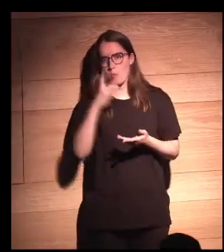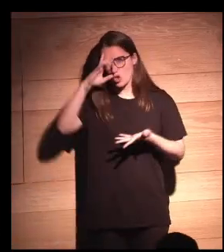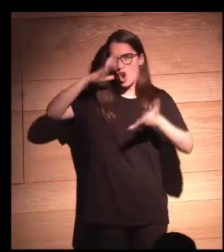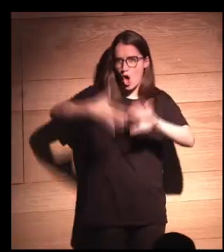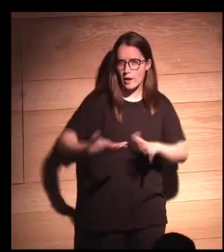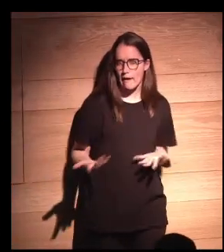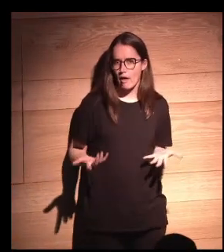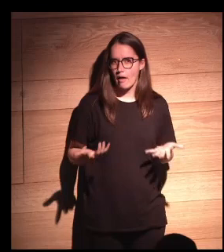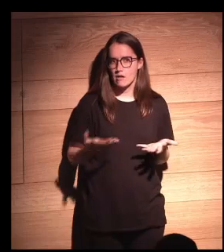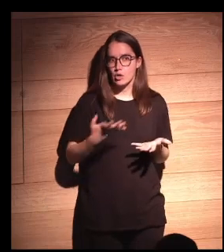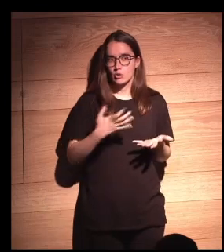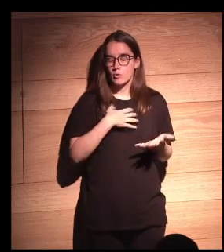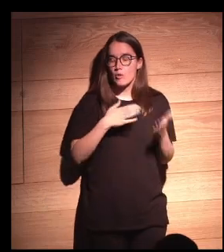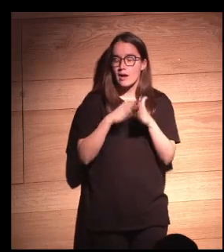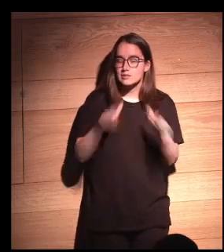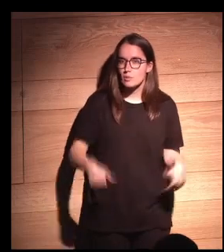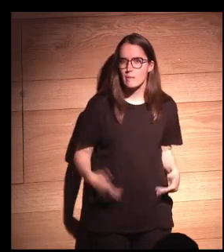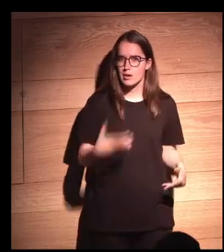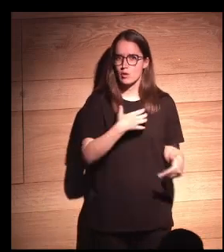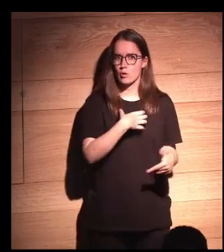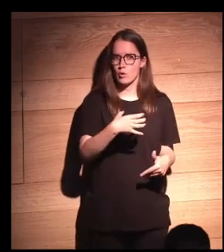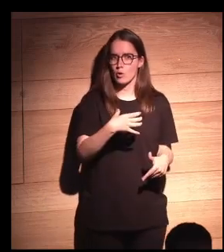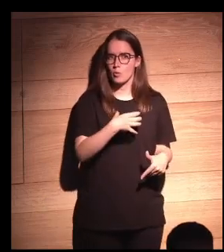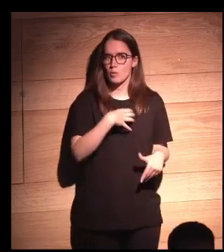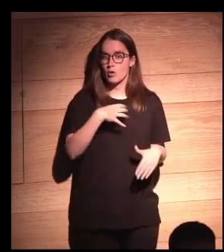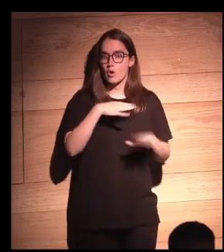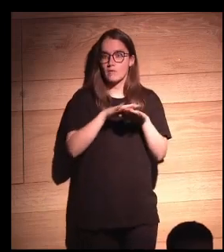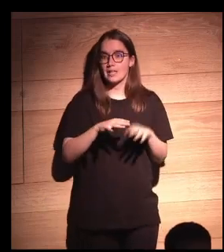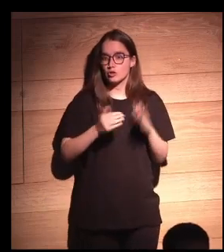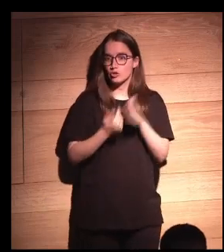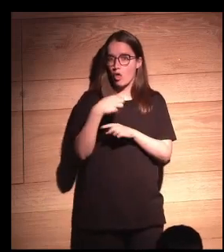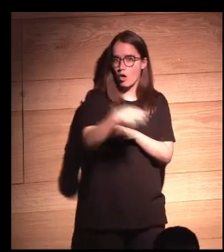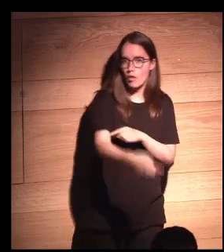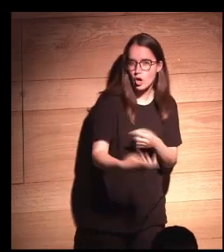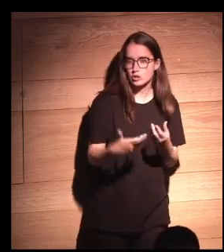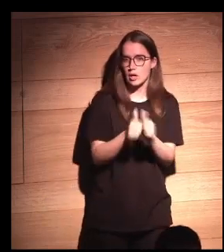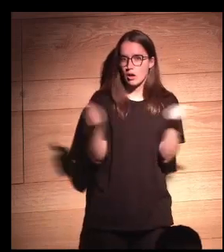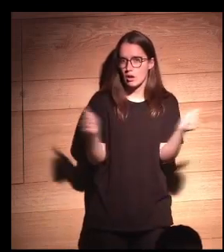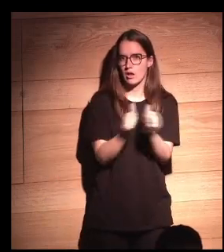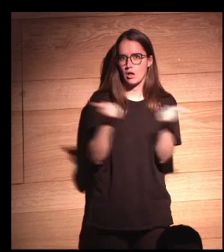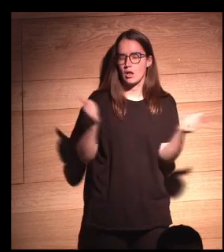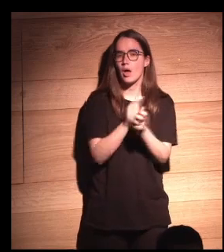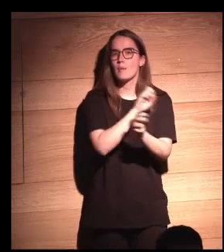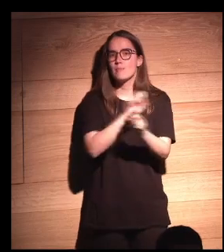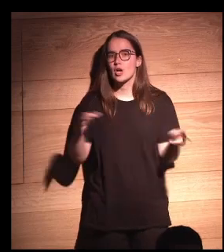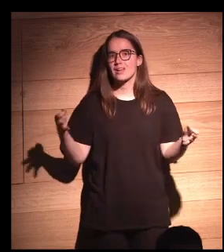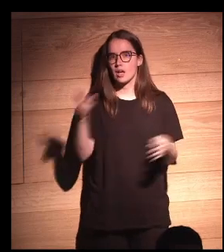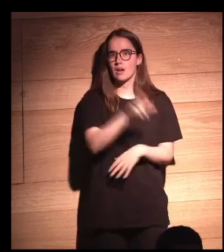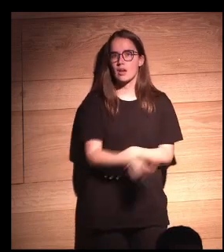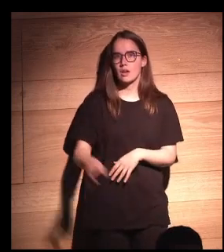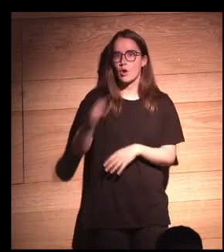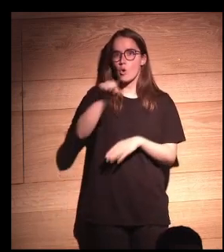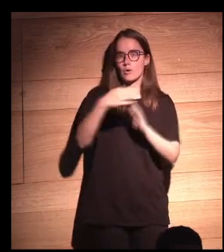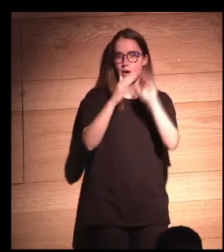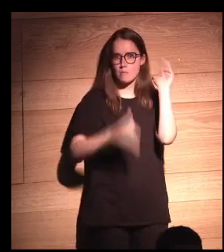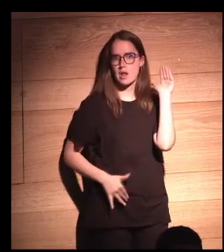loca. No poder volver a casa, o que me acabes dejando cada día. Lo peor es que cada repetición dura 1 hora menos